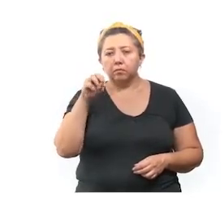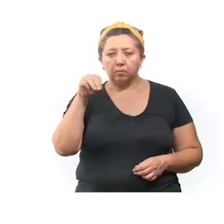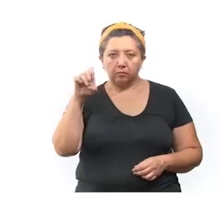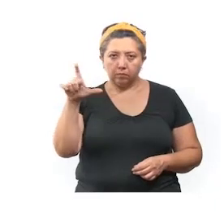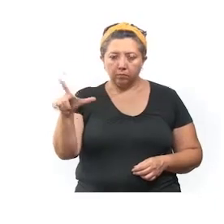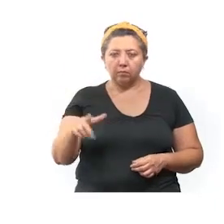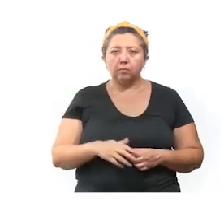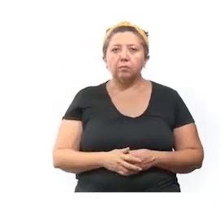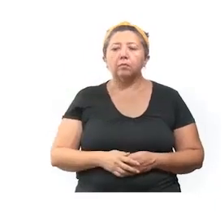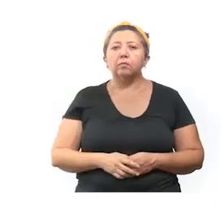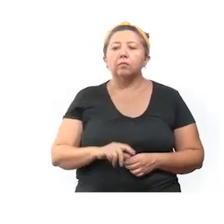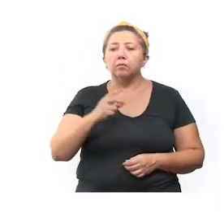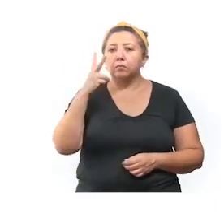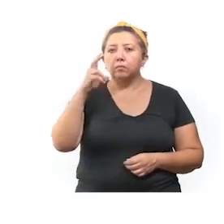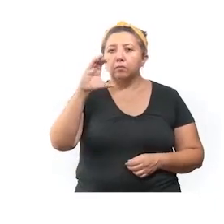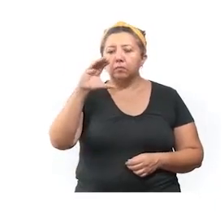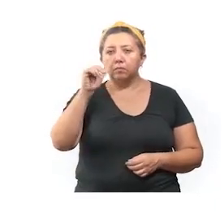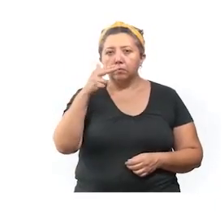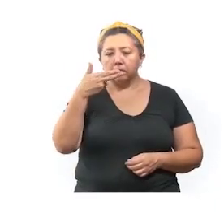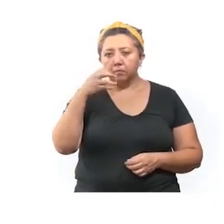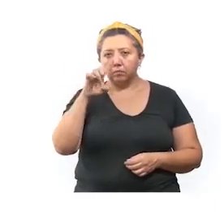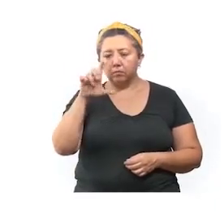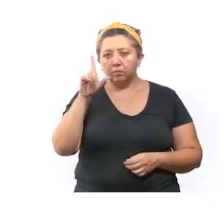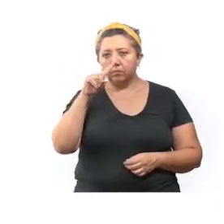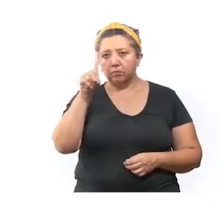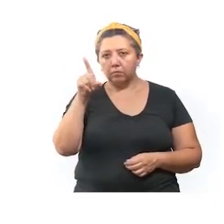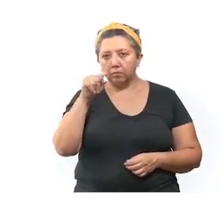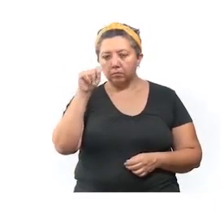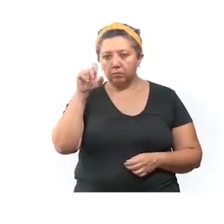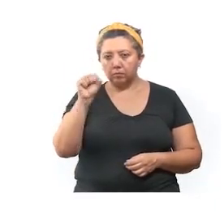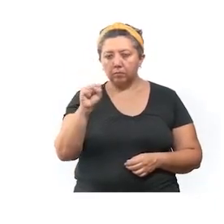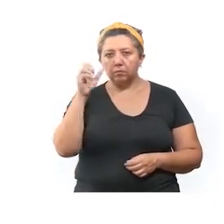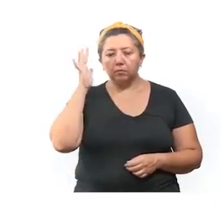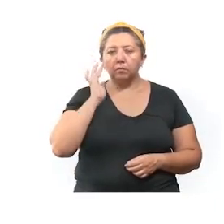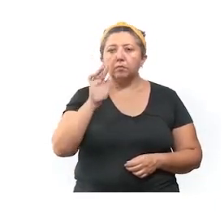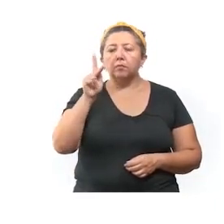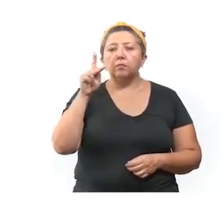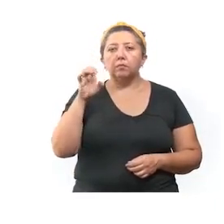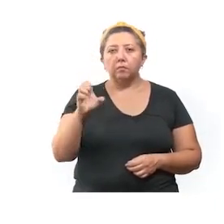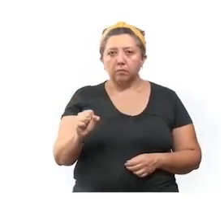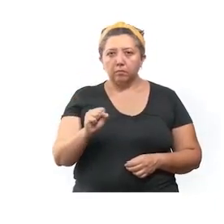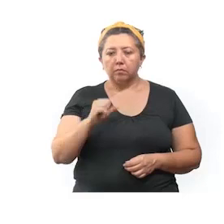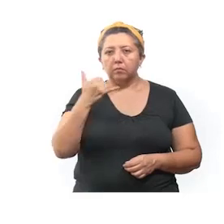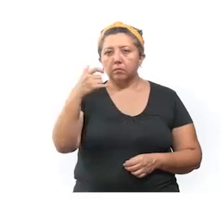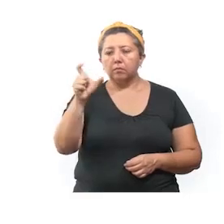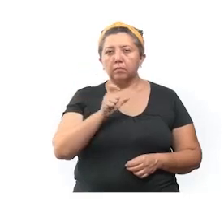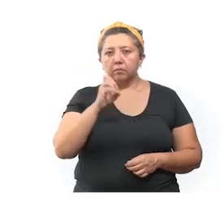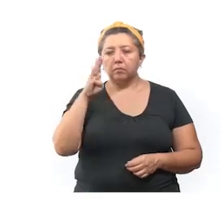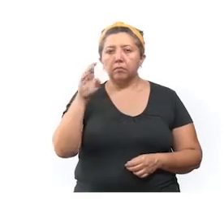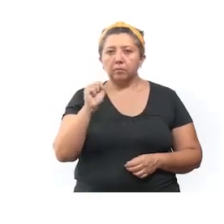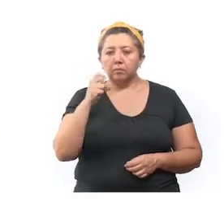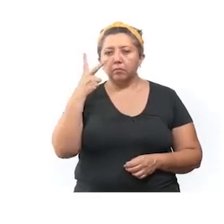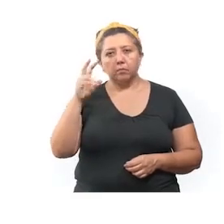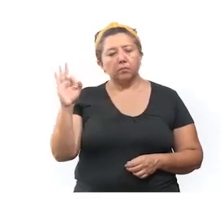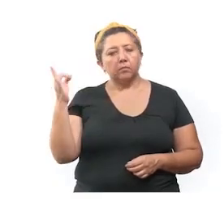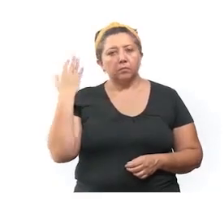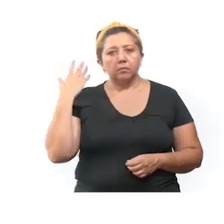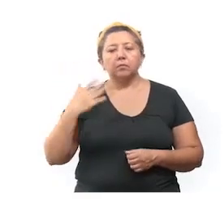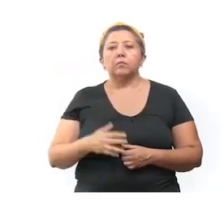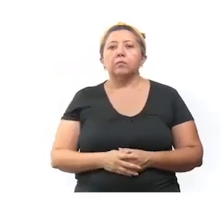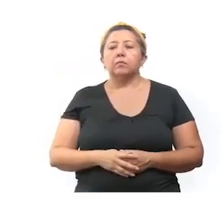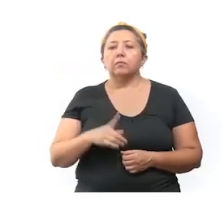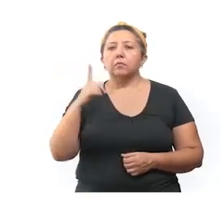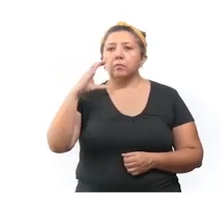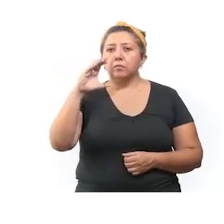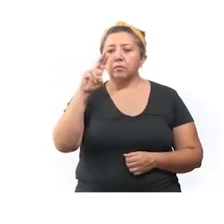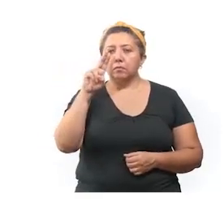Quinchil, 2 en Cacalchen, Chumayel, Tzitás, Oxuscap, San Felipe, Tixcocop y Yaxcabá, y 2 foráneos,